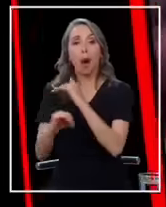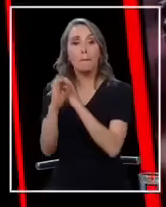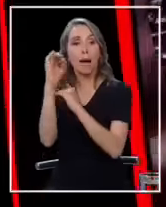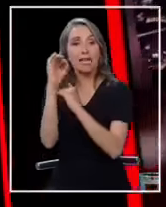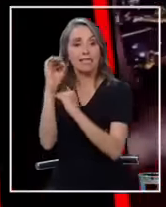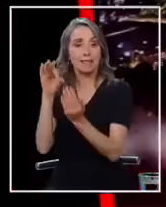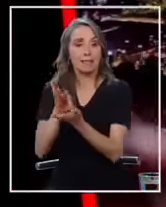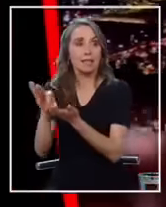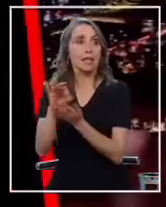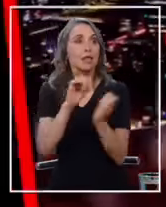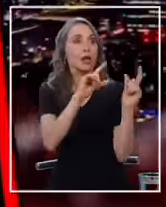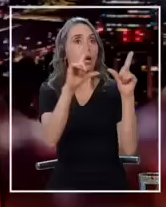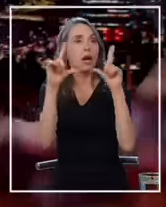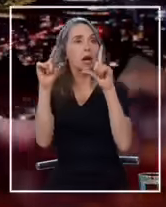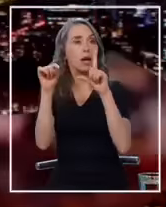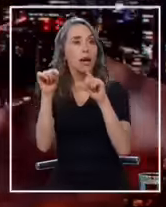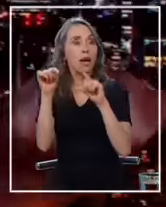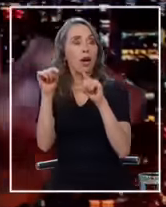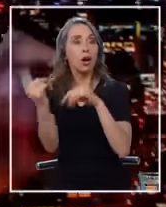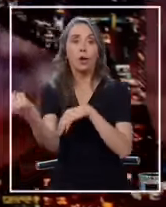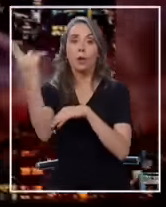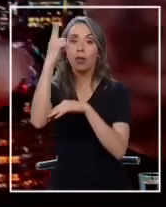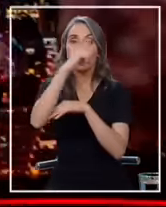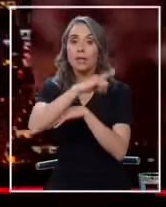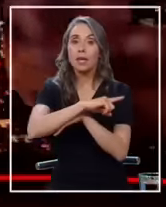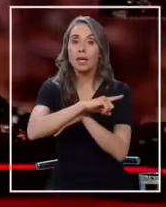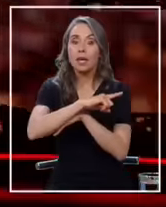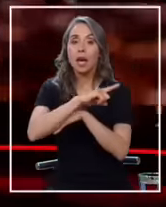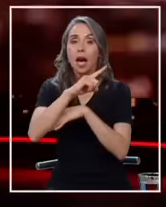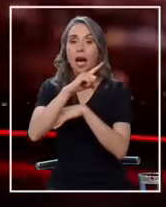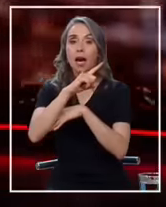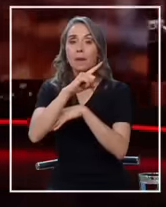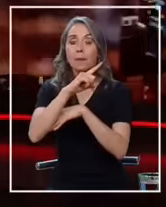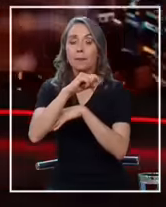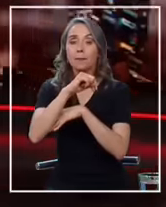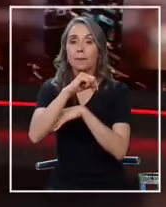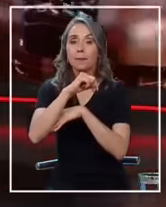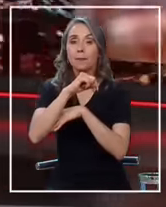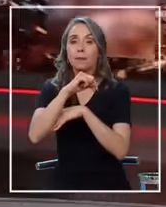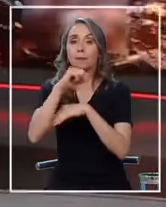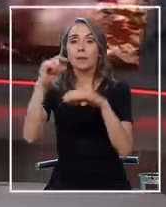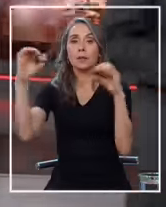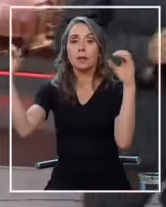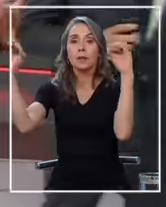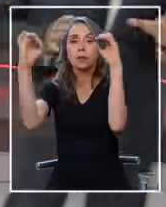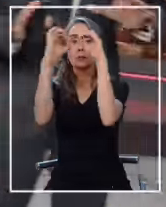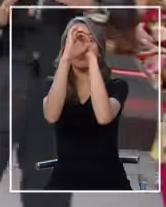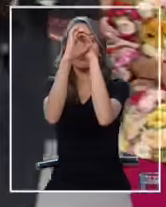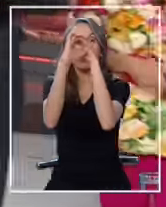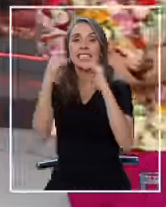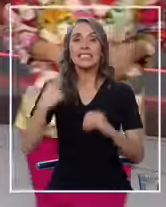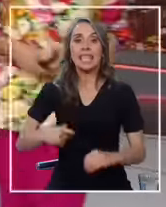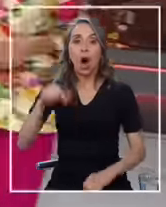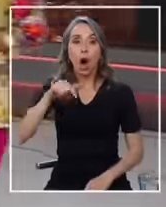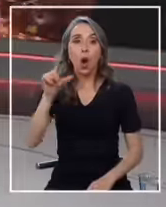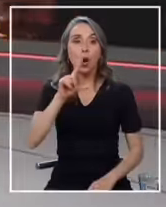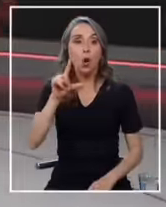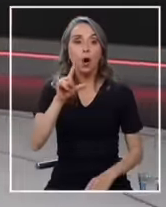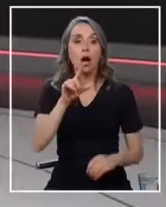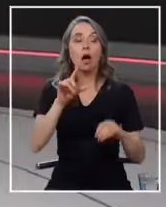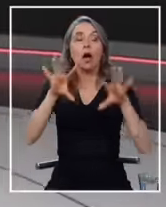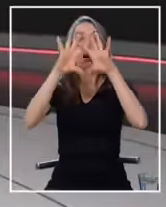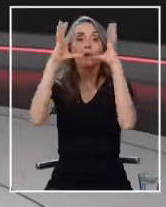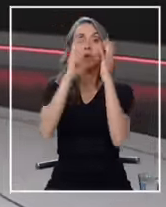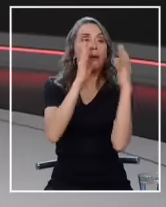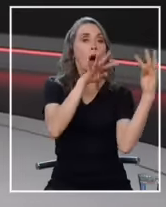Y esta es la imagen que nos ha regalado durante la jornada el eclipse total que atravesó Norteamérica durante este lunes, concentrando la atención